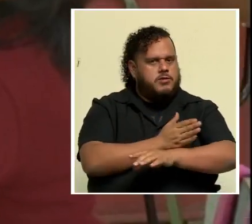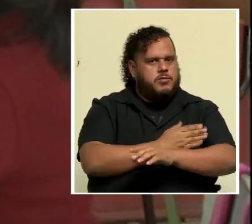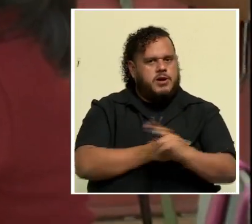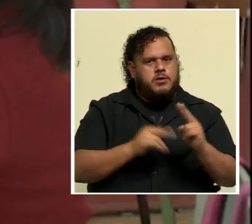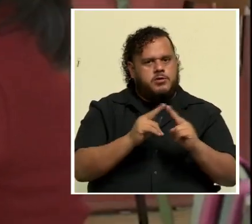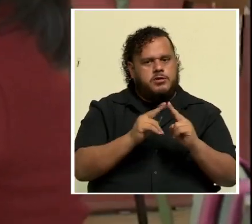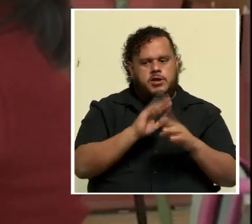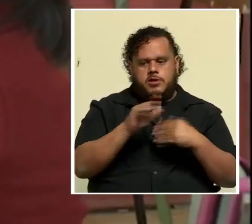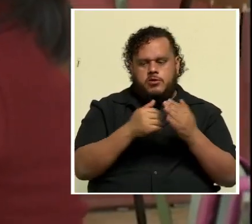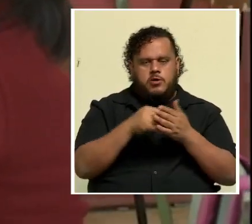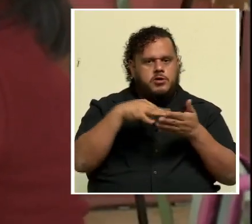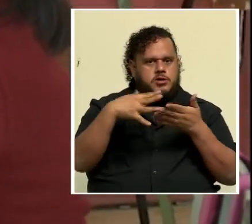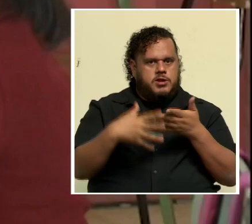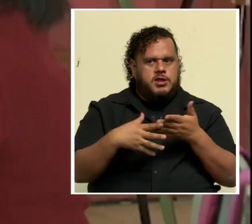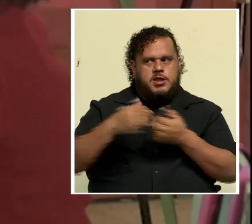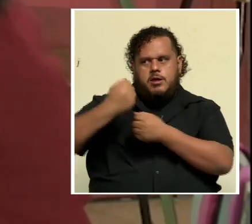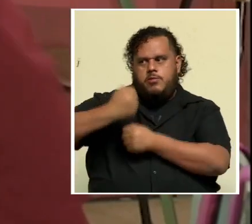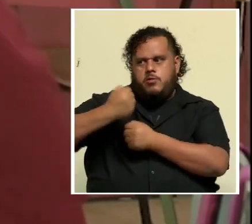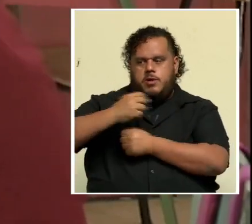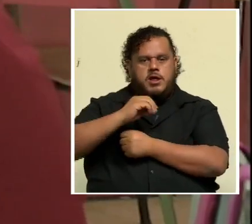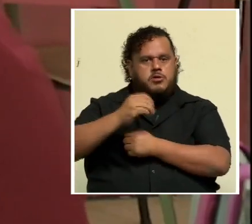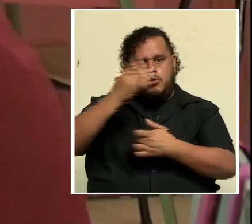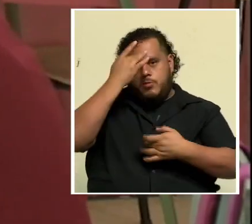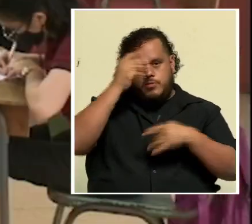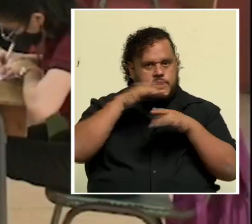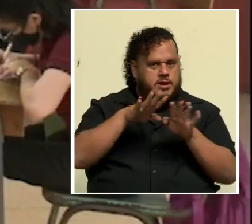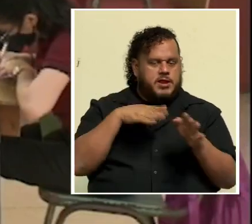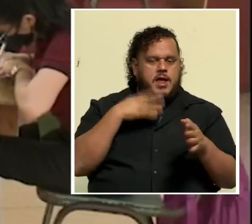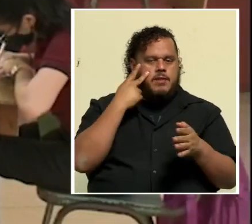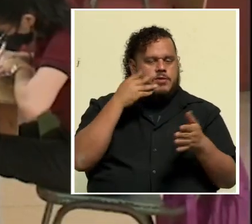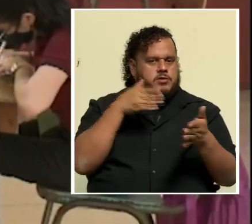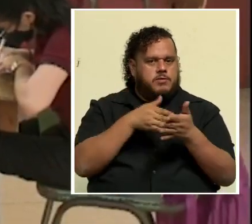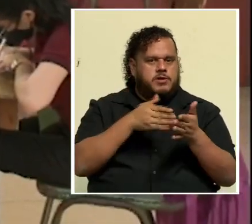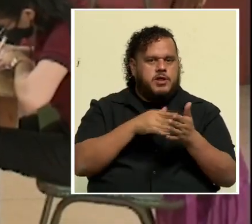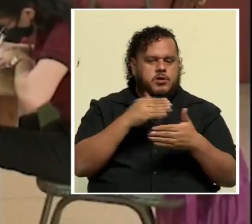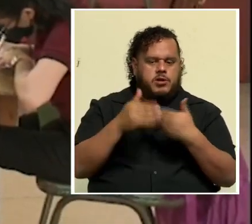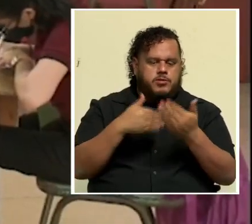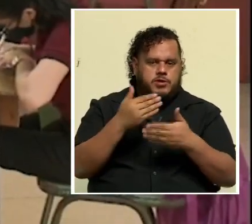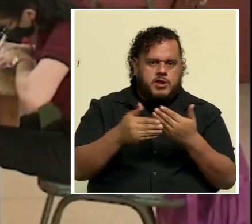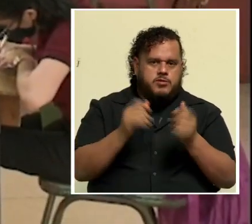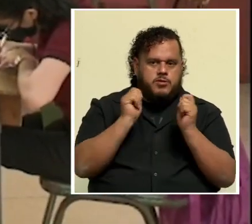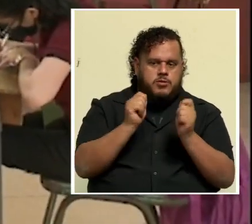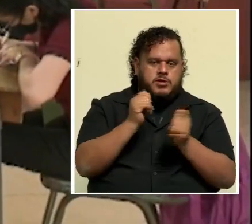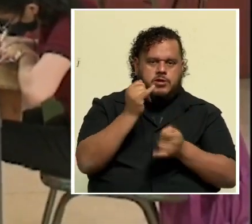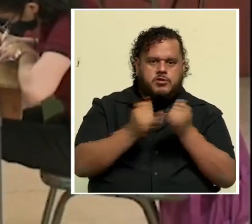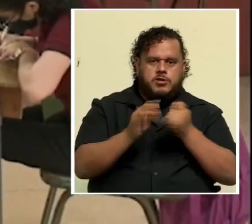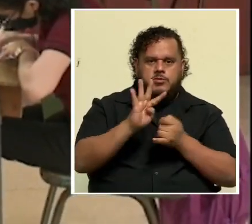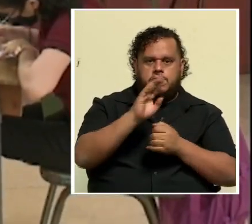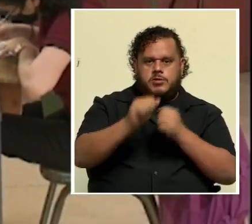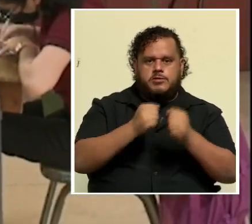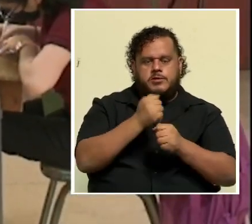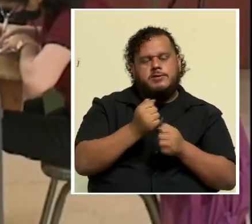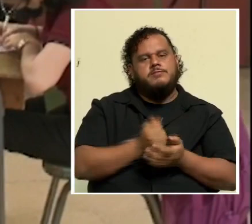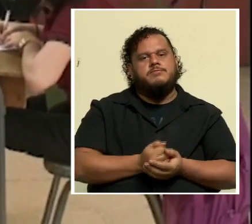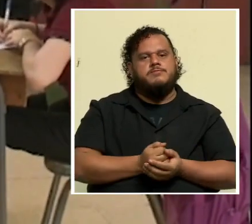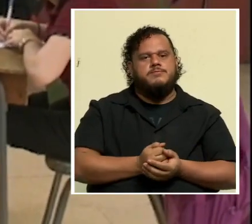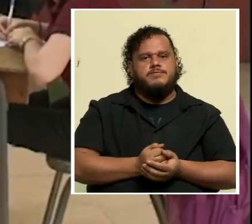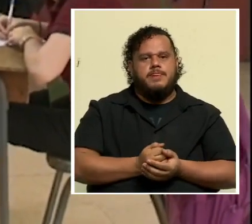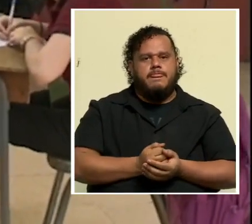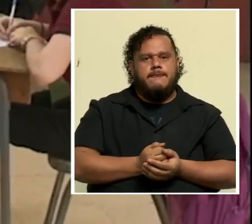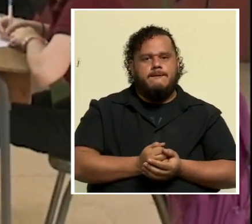en estudiantes que por huelgas o por pandemia han visto afectado su proceso de educación en los últimos 4 años.